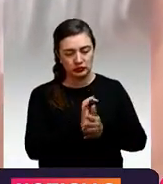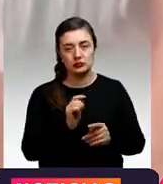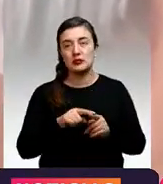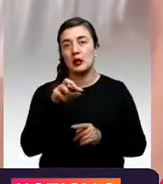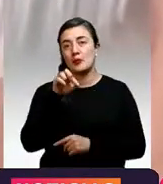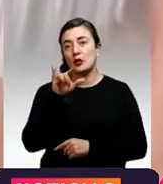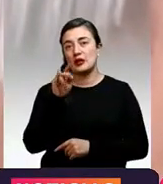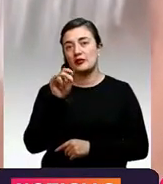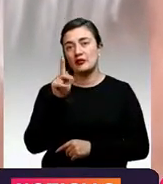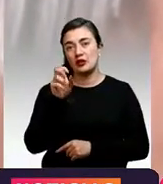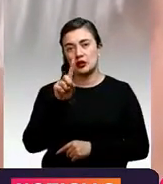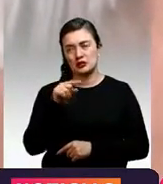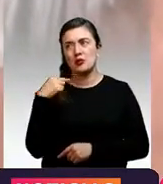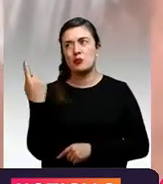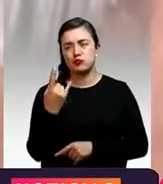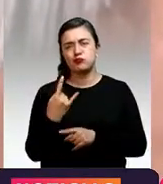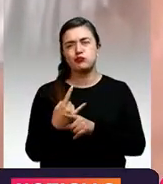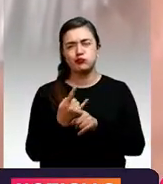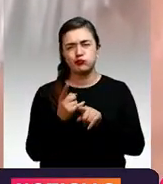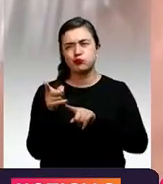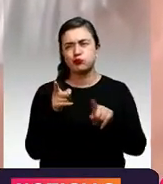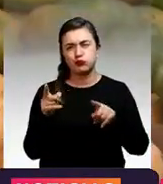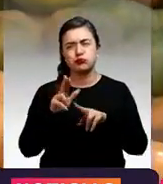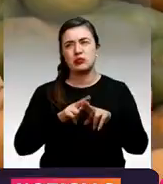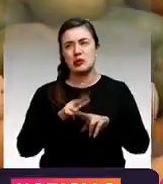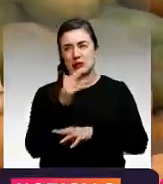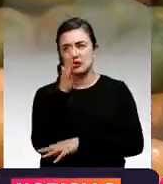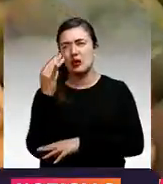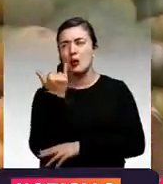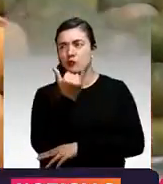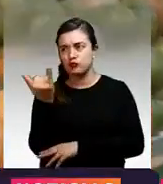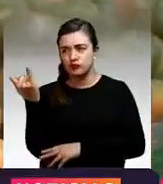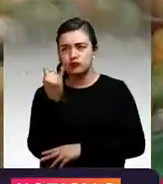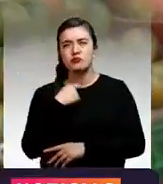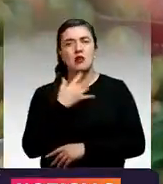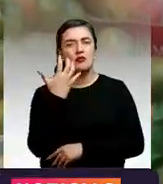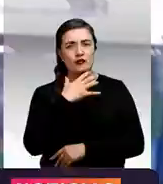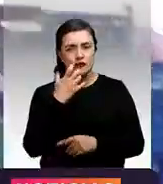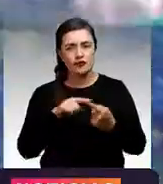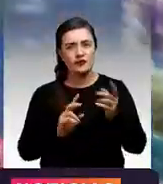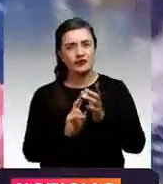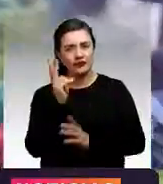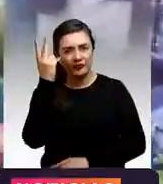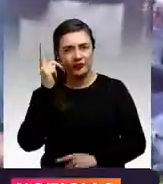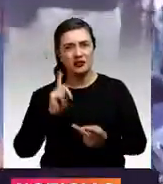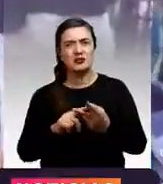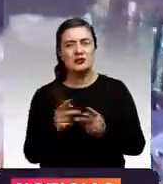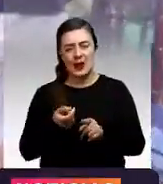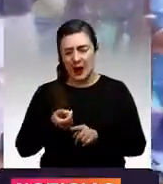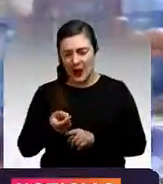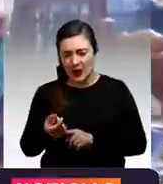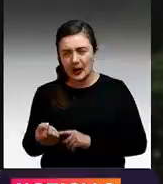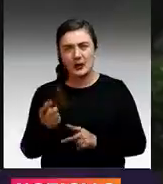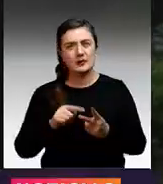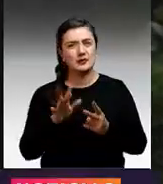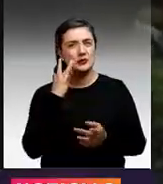encuentran ampliamente distribuidos en la naturaleza, en frutas, en verduras, en semillas de